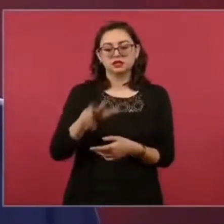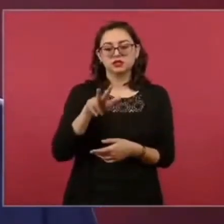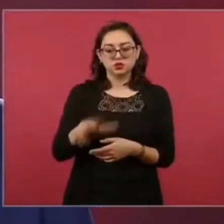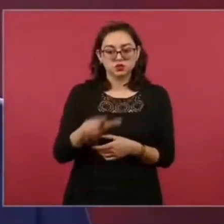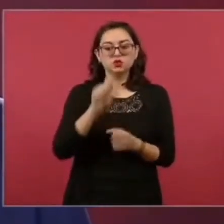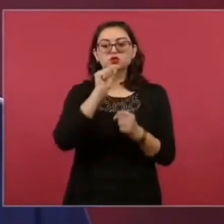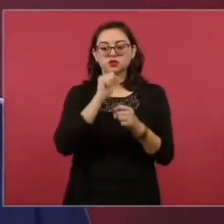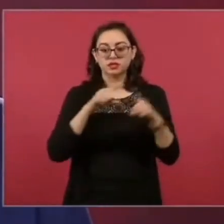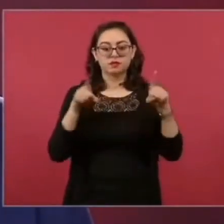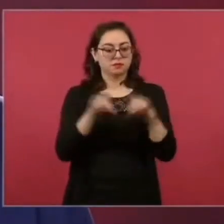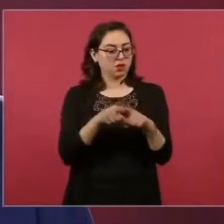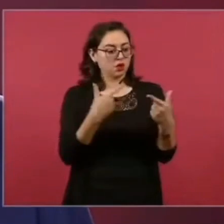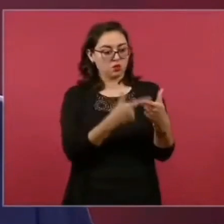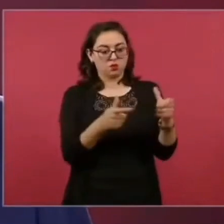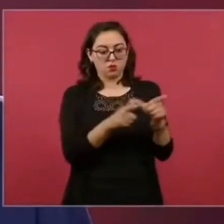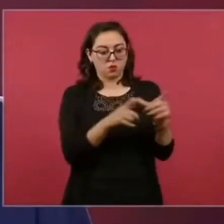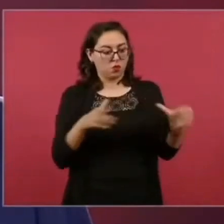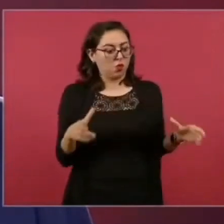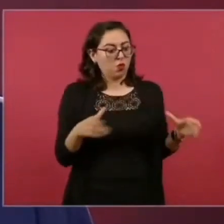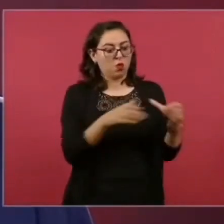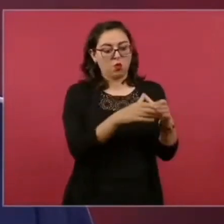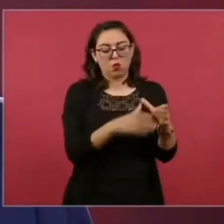enfrentarnos.